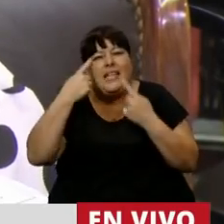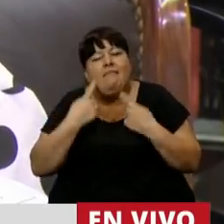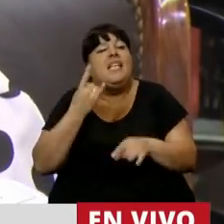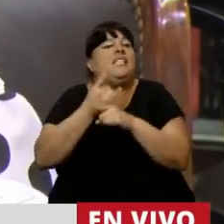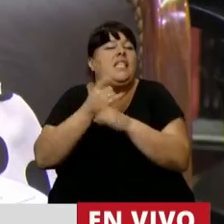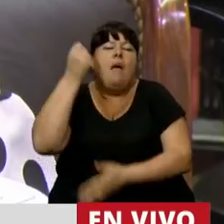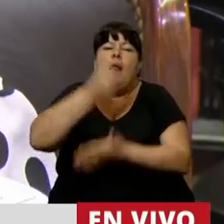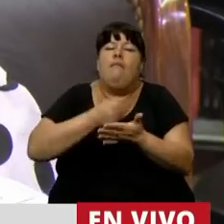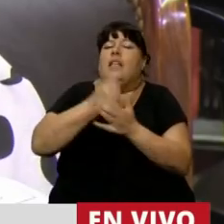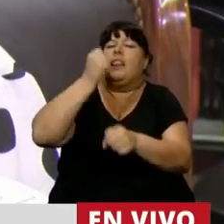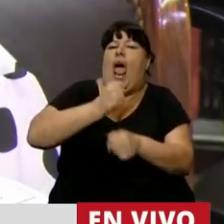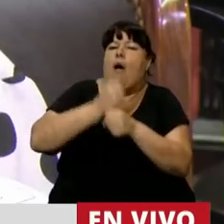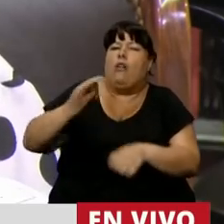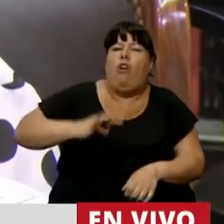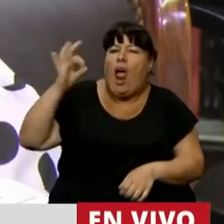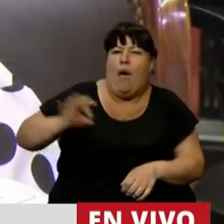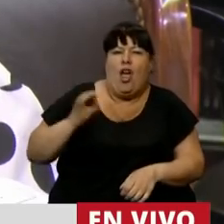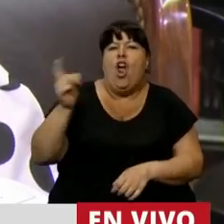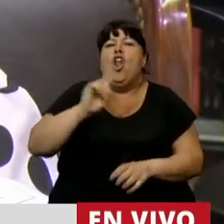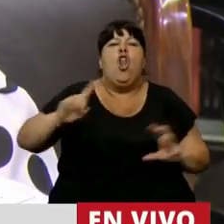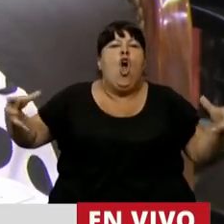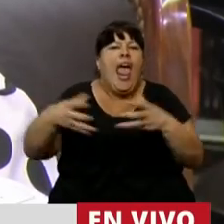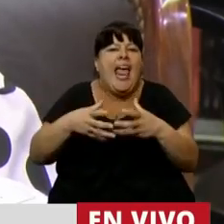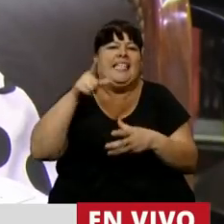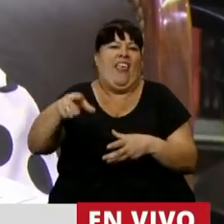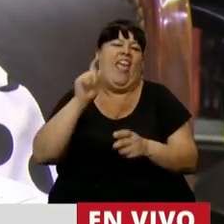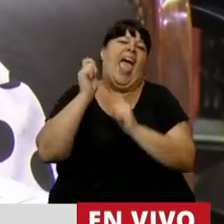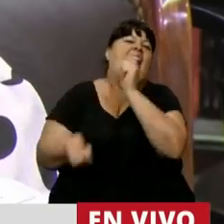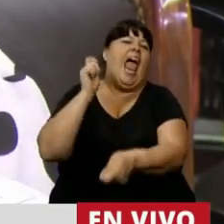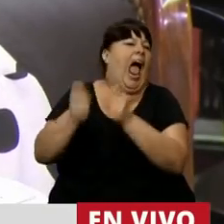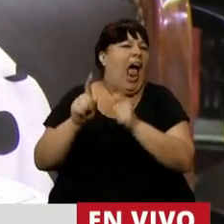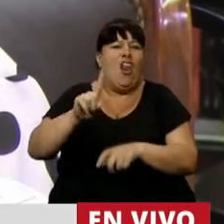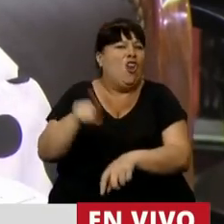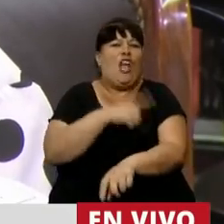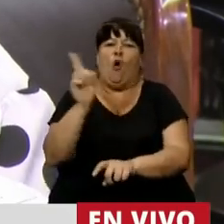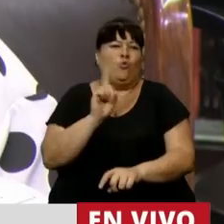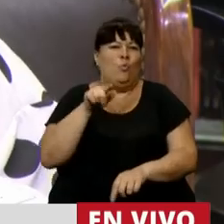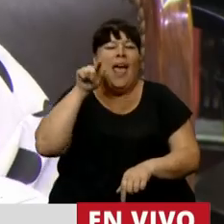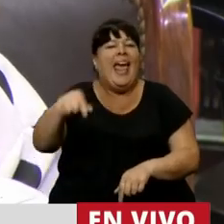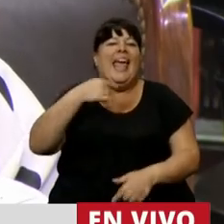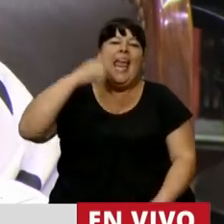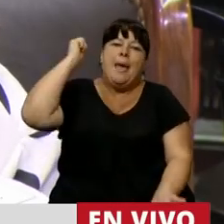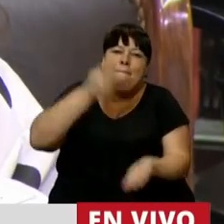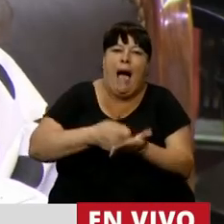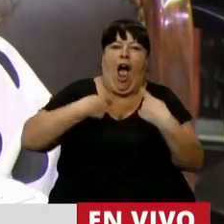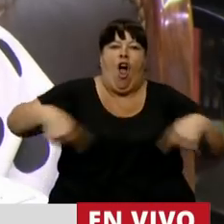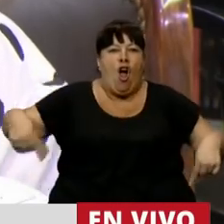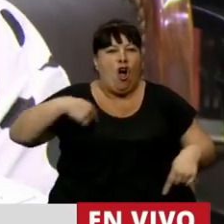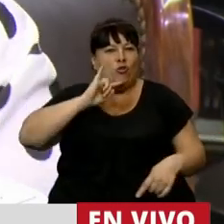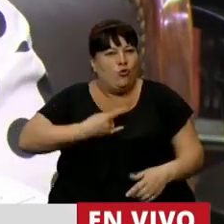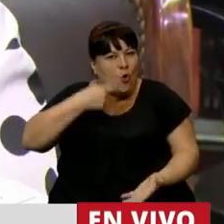la pasaron laburando, no son la generación de la dádiva. Ellos quieren poder pagar sus